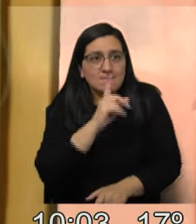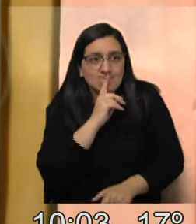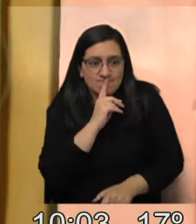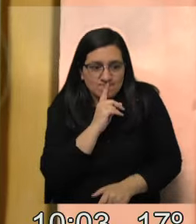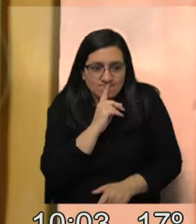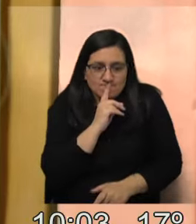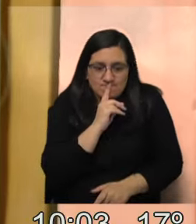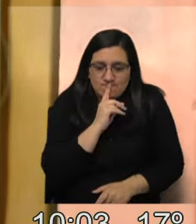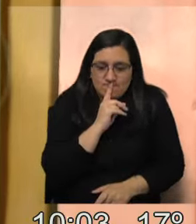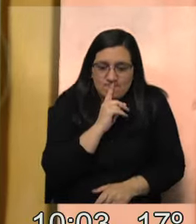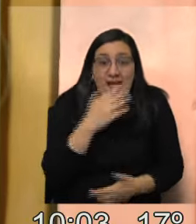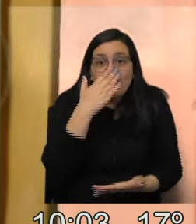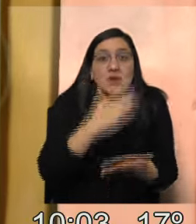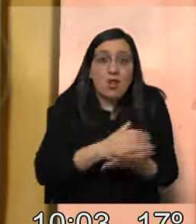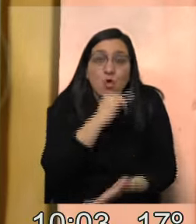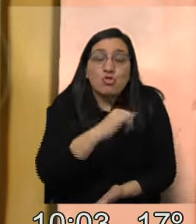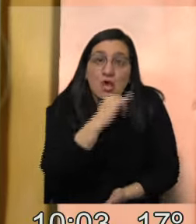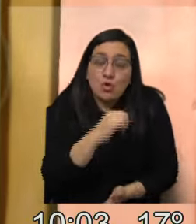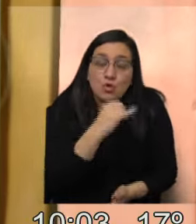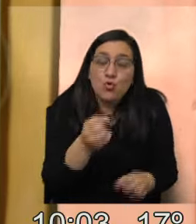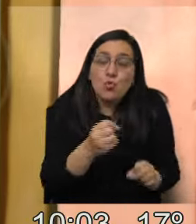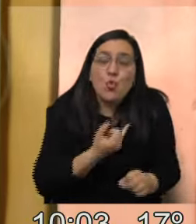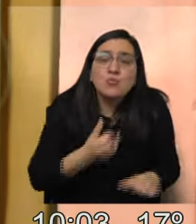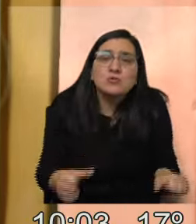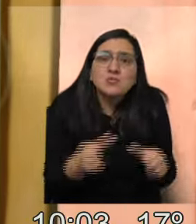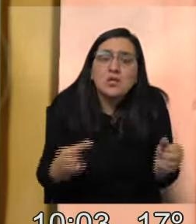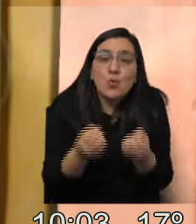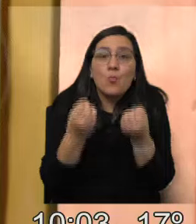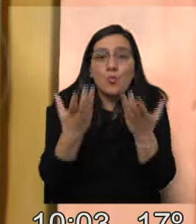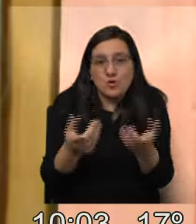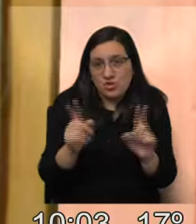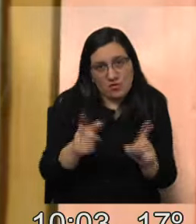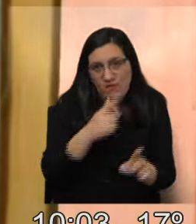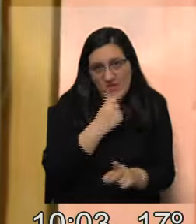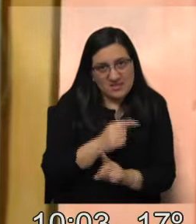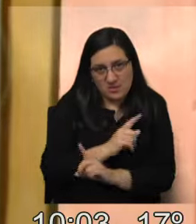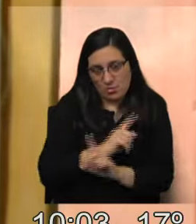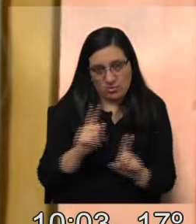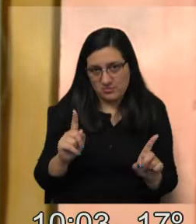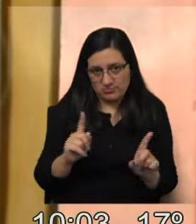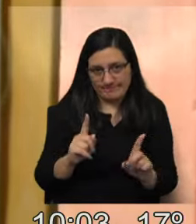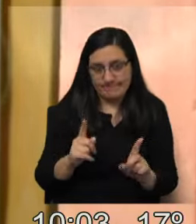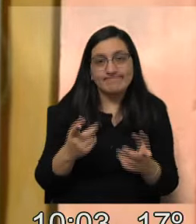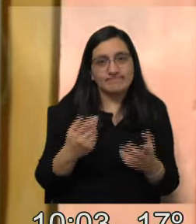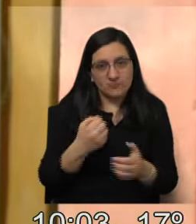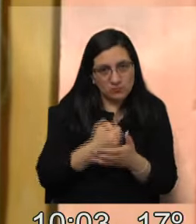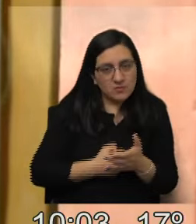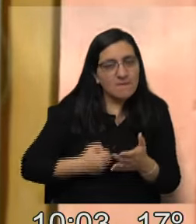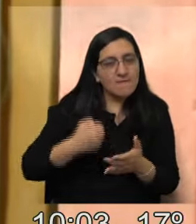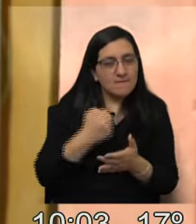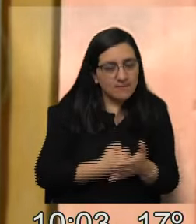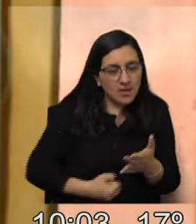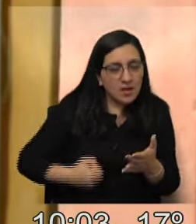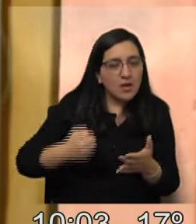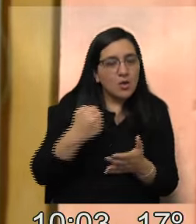cuenten lo sucedido? Bueno, esto no fue nada fácil. Fue un trabajo